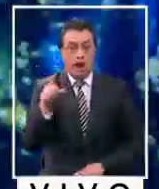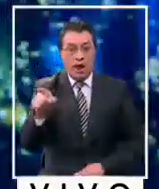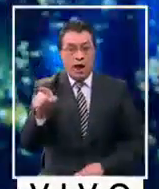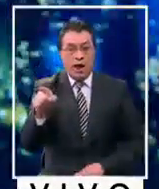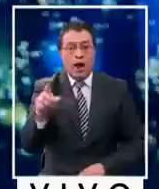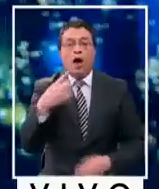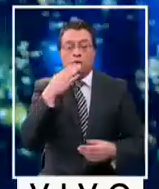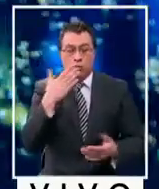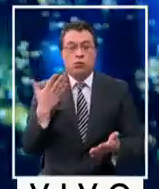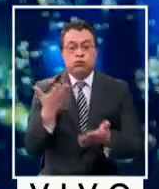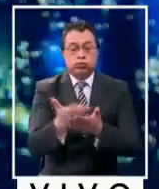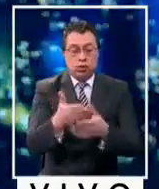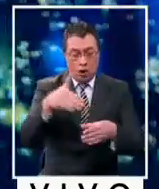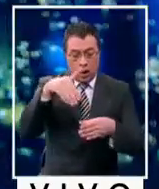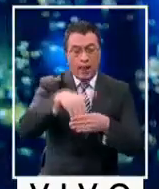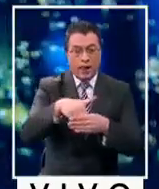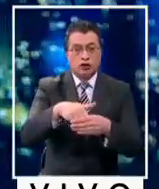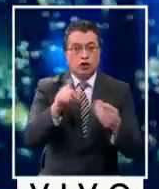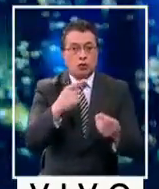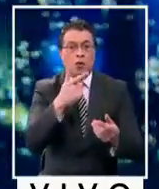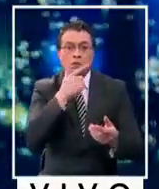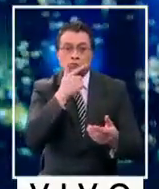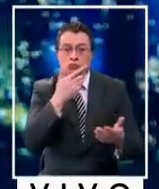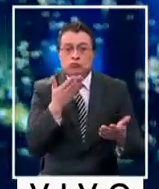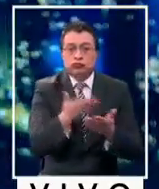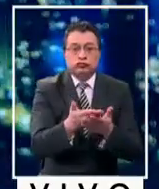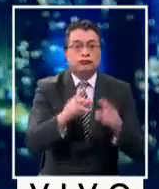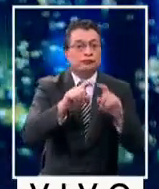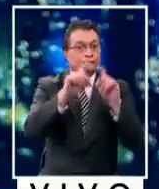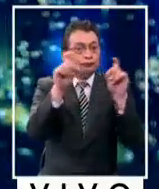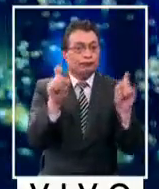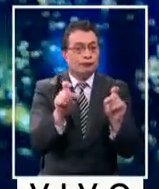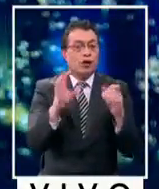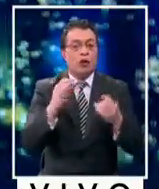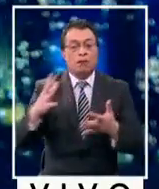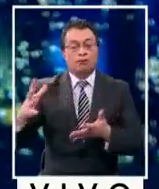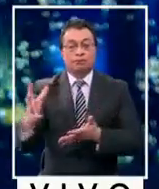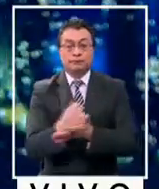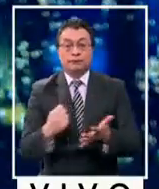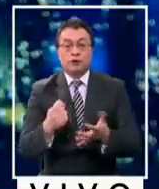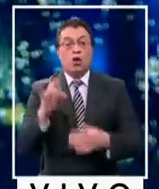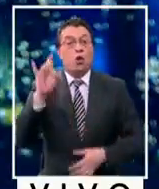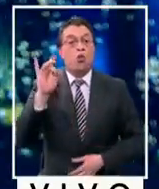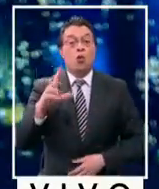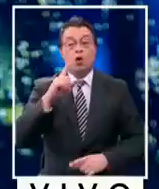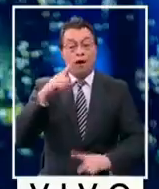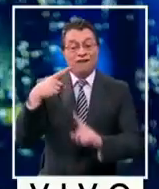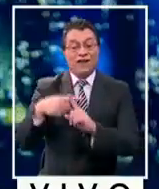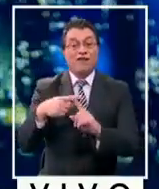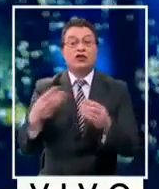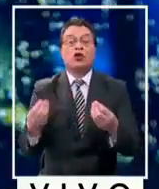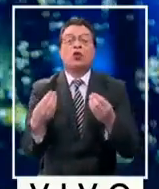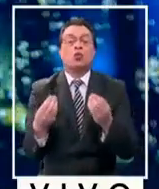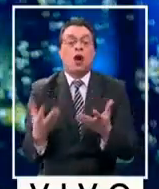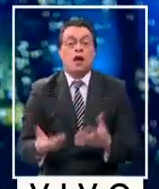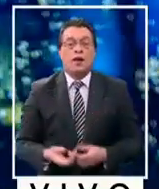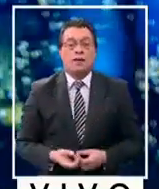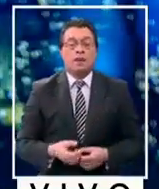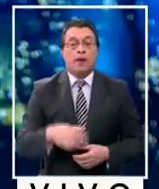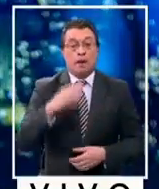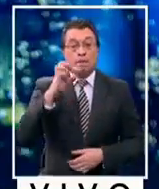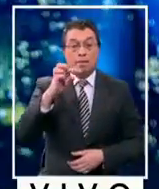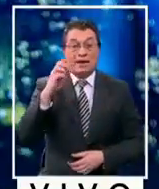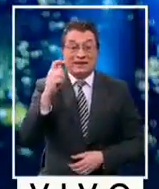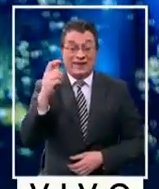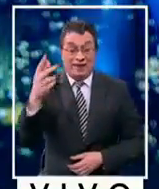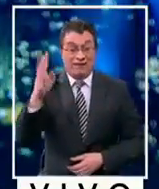si aportar a una elección no fuera una apuesta incierta y como si la adjudicación el único beneficio posible, que el PT